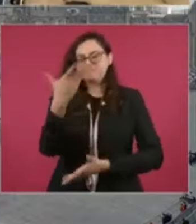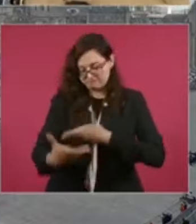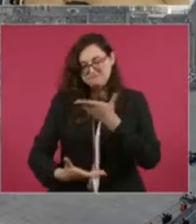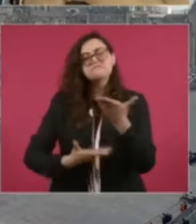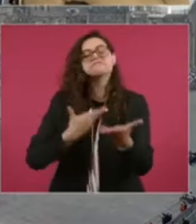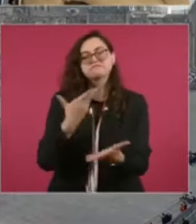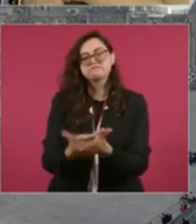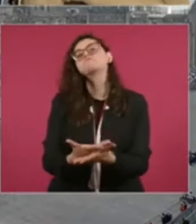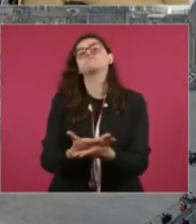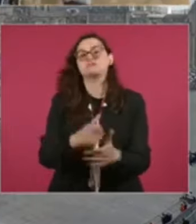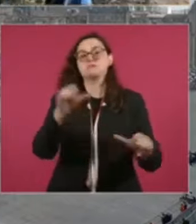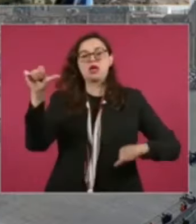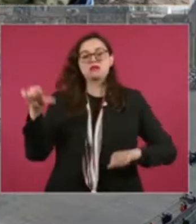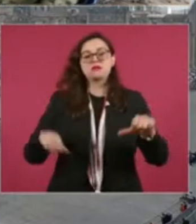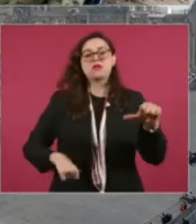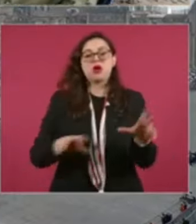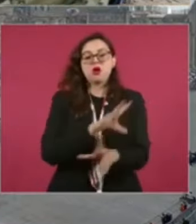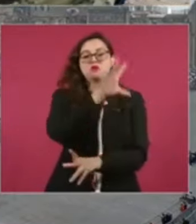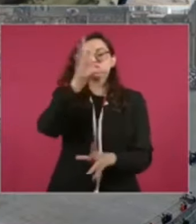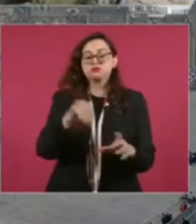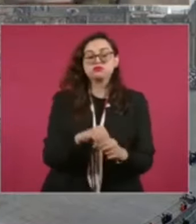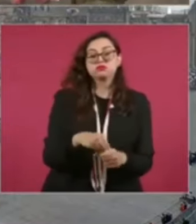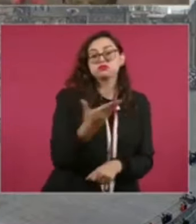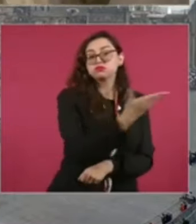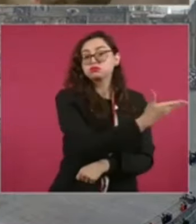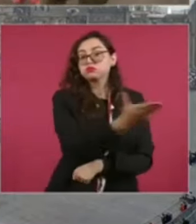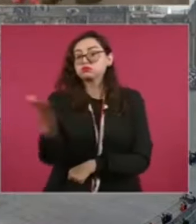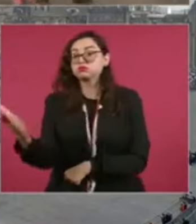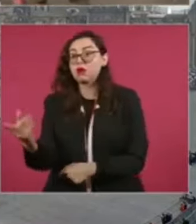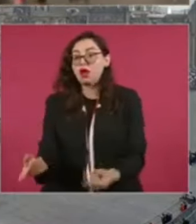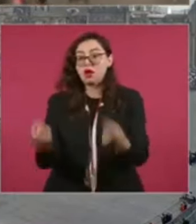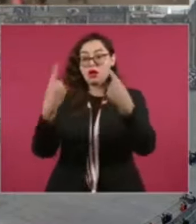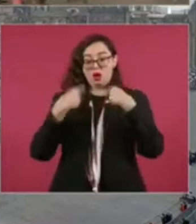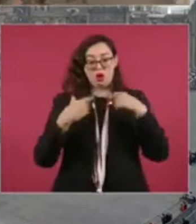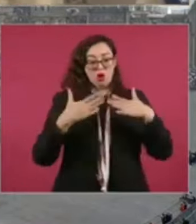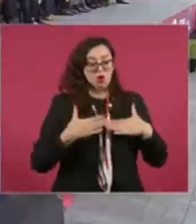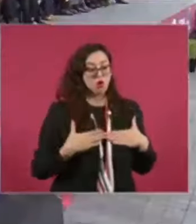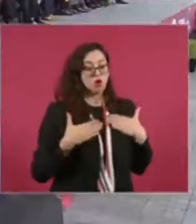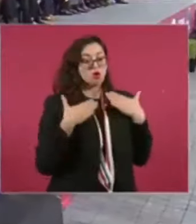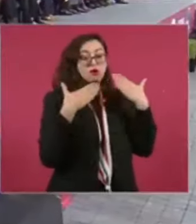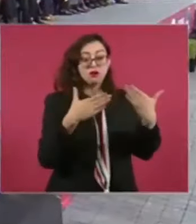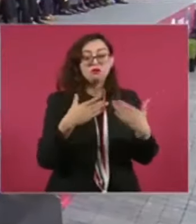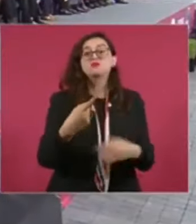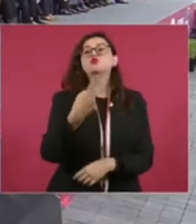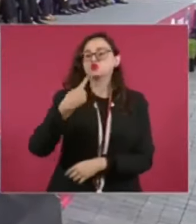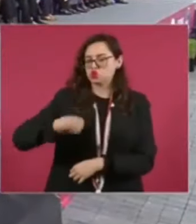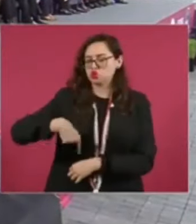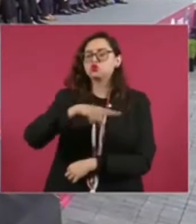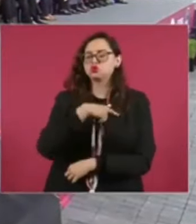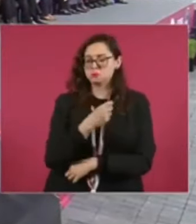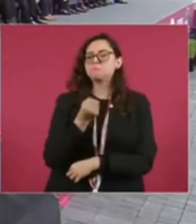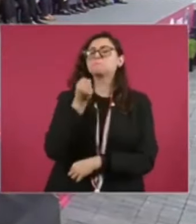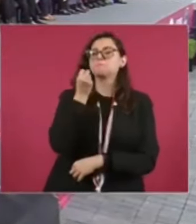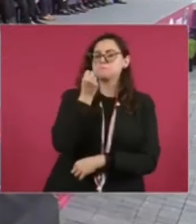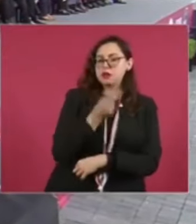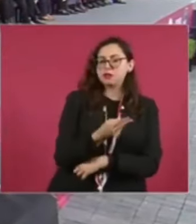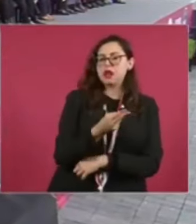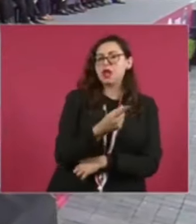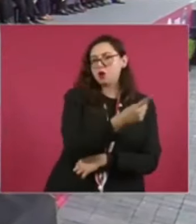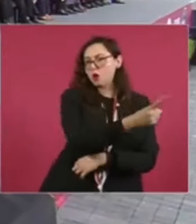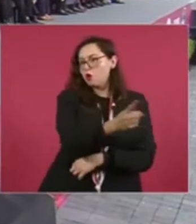Correspondemos a la confianza y al lugar privilegiado que nuestro pueblo le ha otorgado especialmente a esta Secretaría de